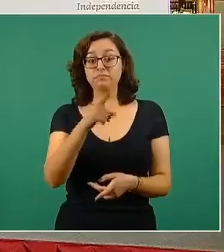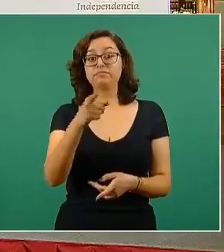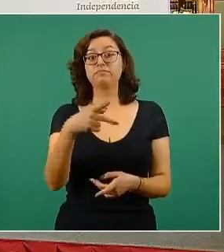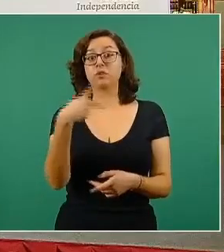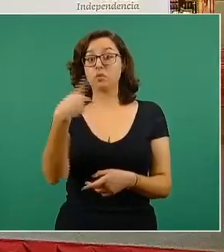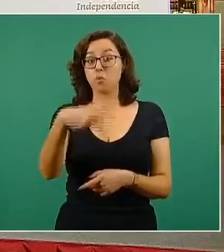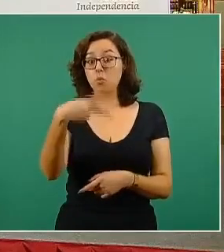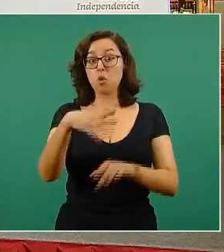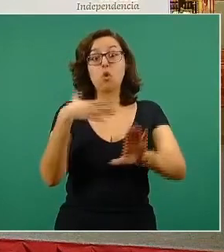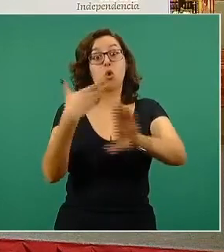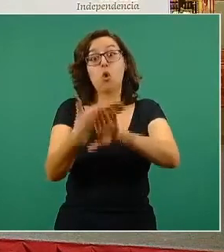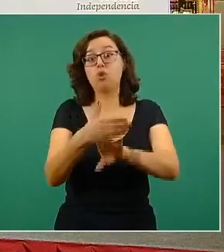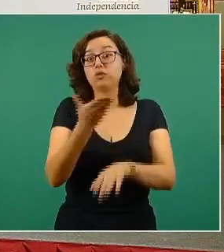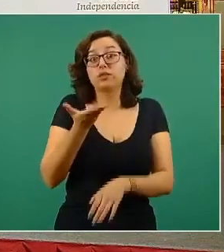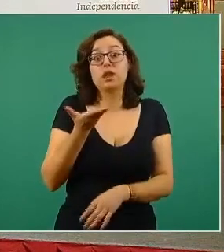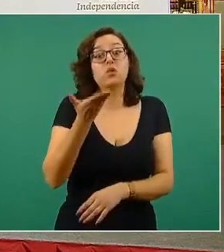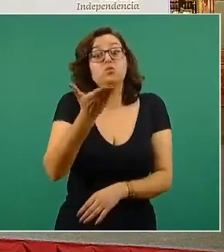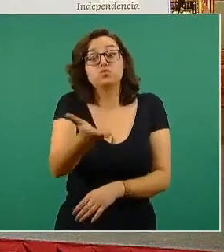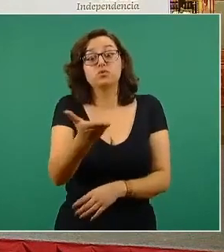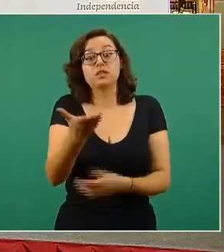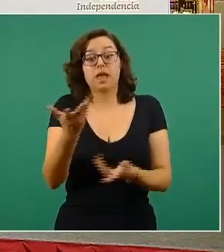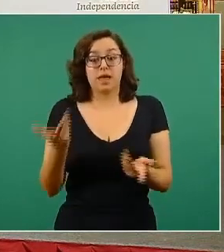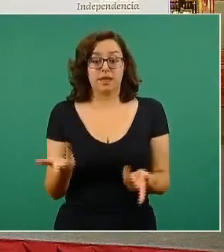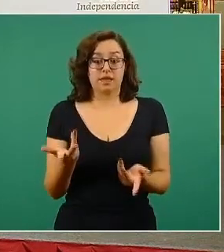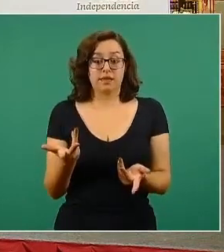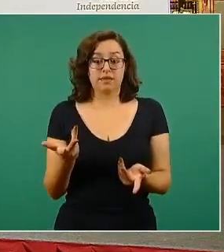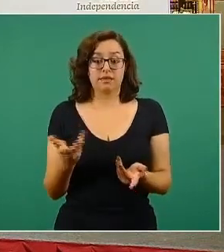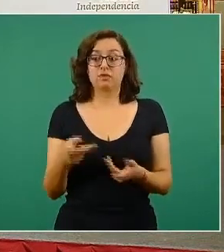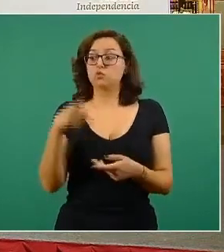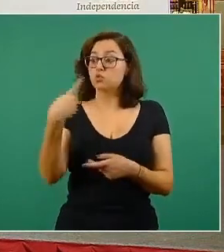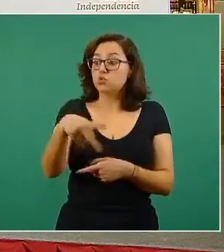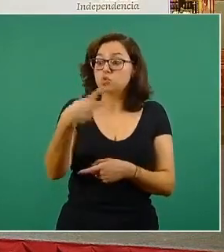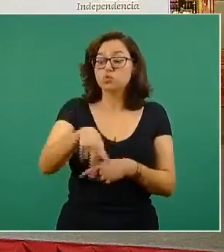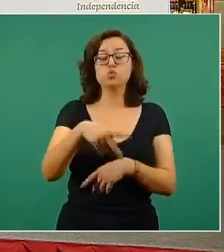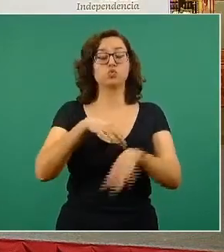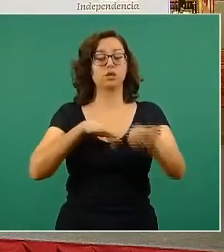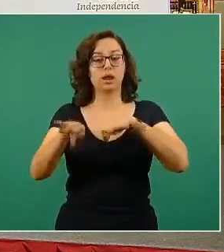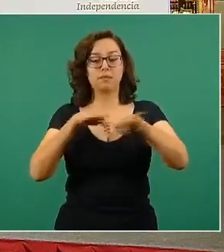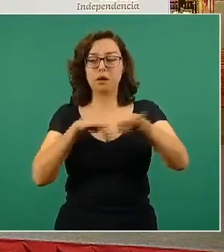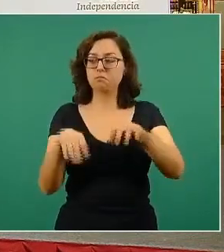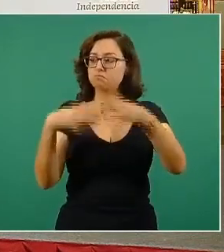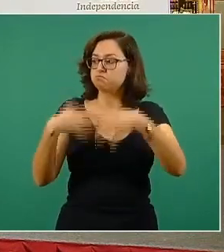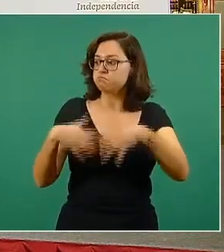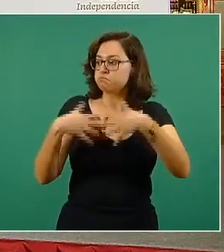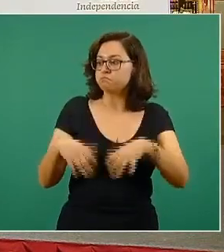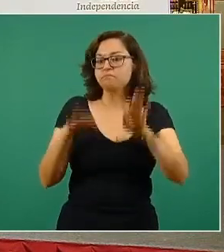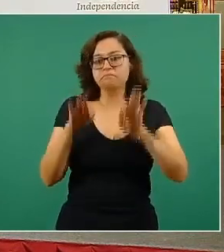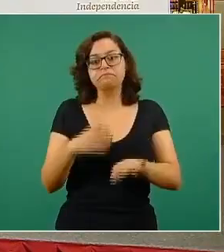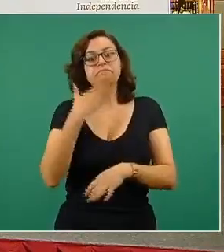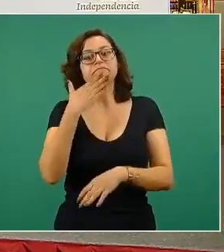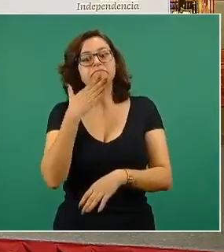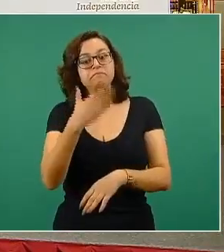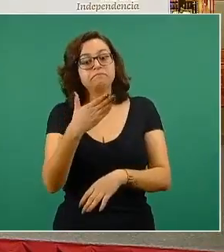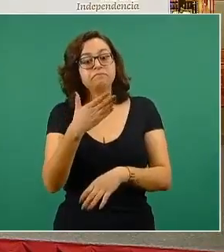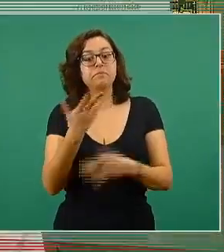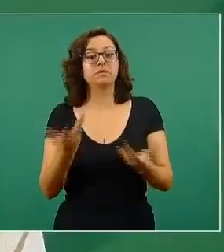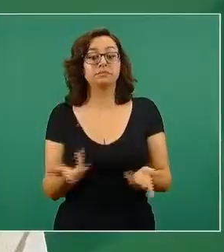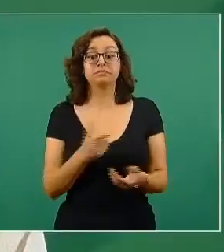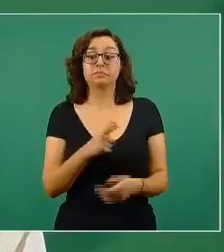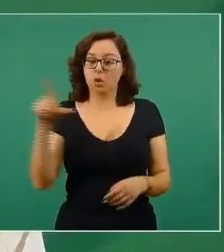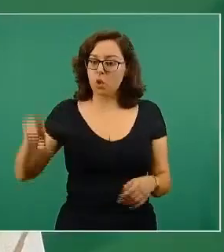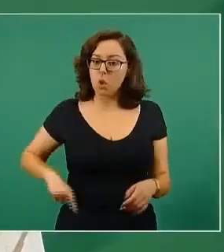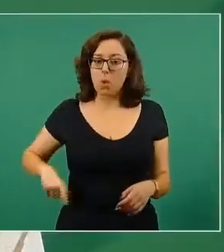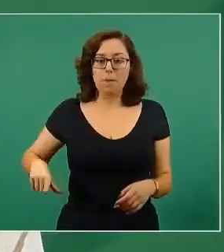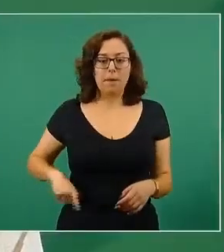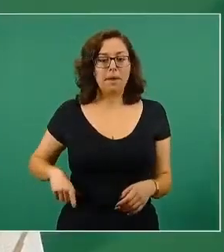usted mismo en atentar contra el funcionamiento de esa entidad de trabajo. Y si es en el sector público,